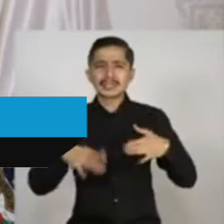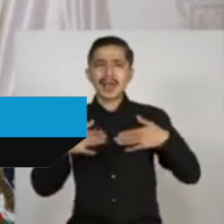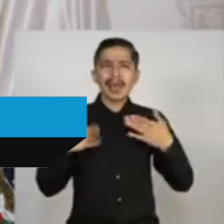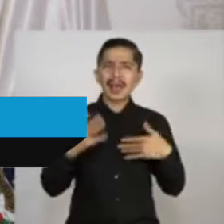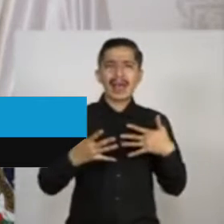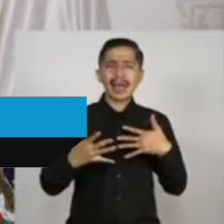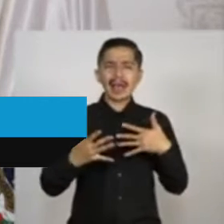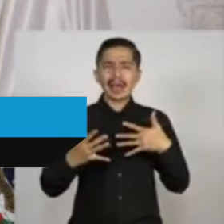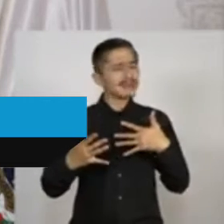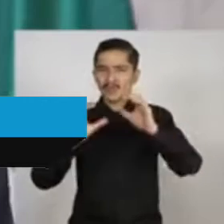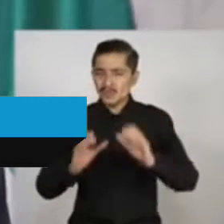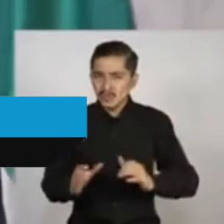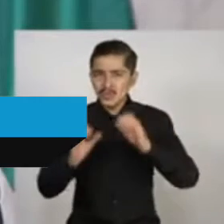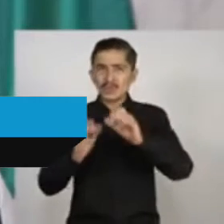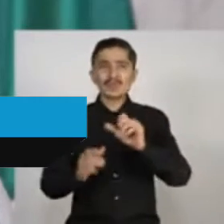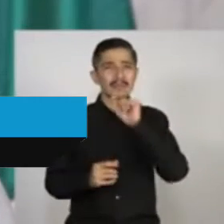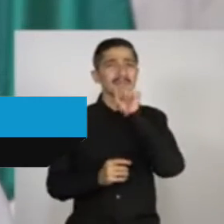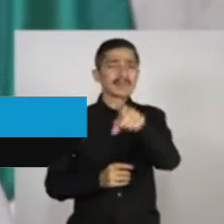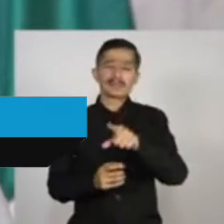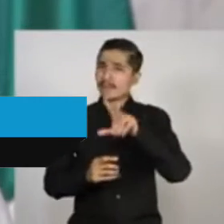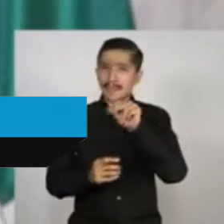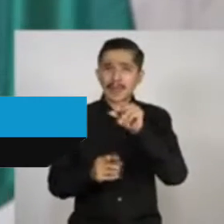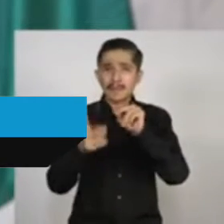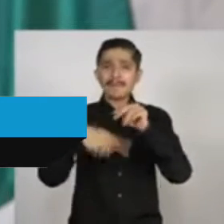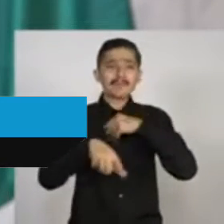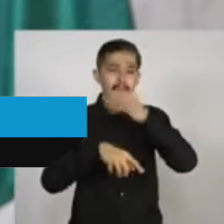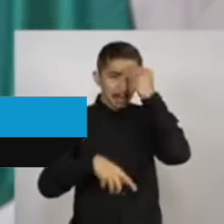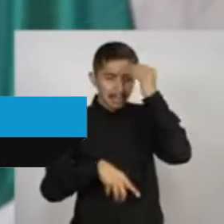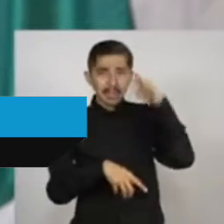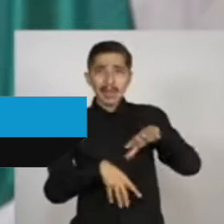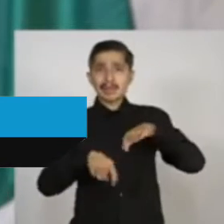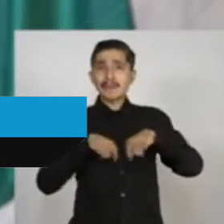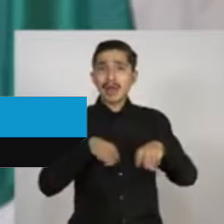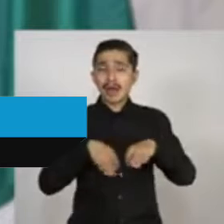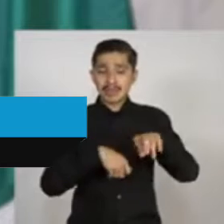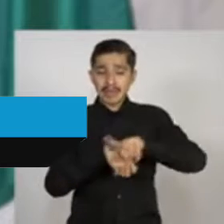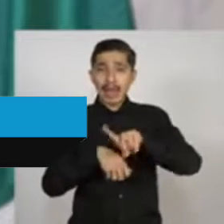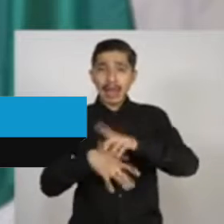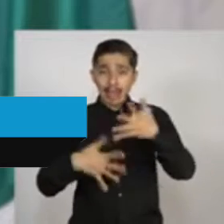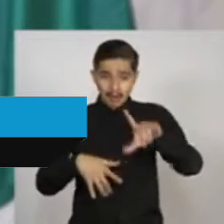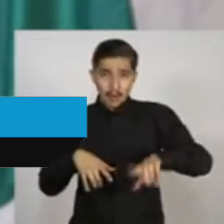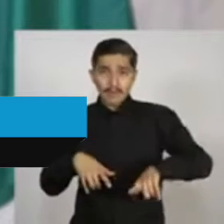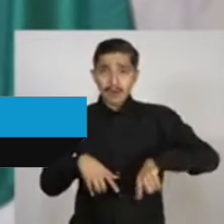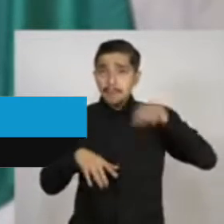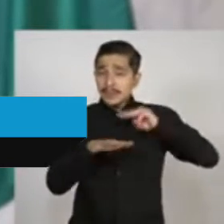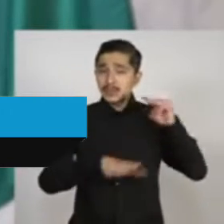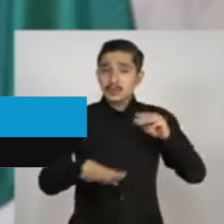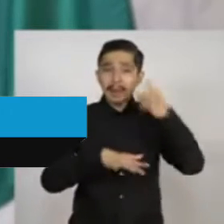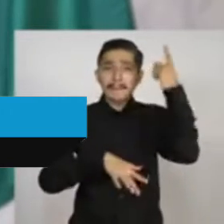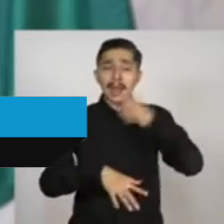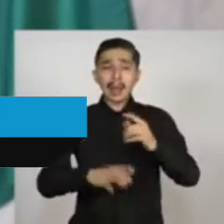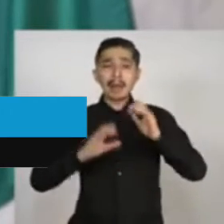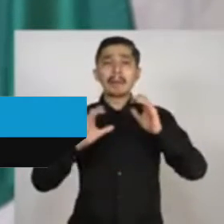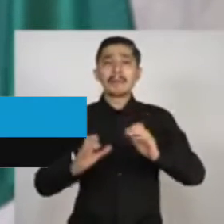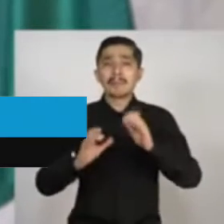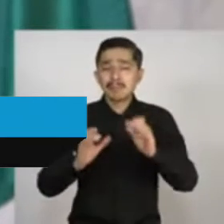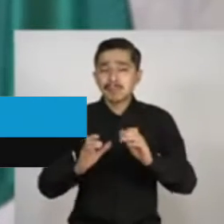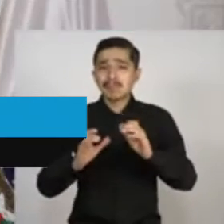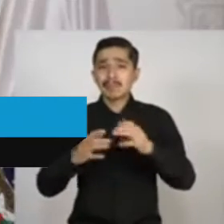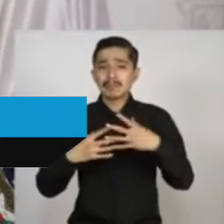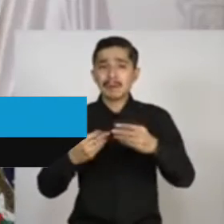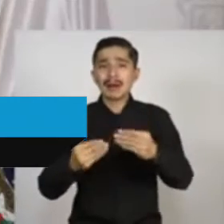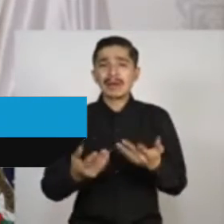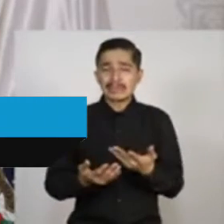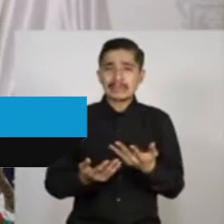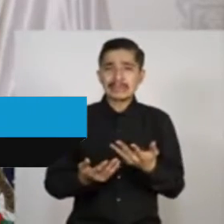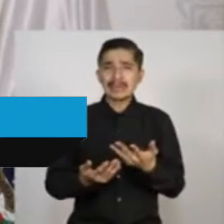.650 defunciones o personas que han perdido la vida a consecuencia